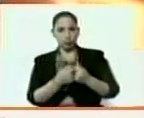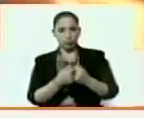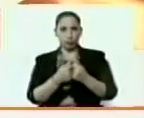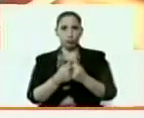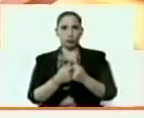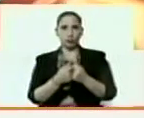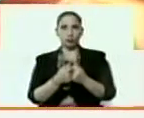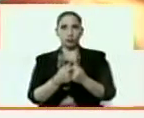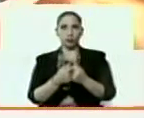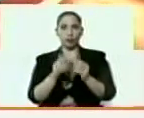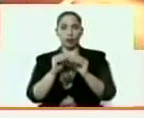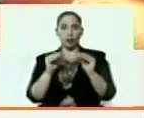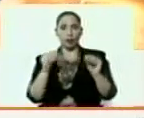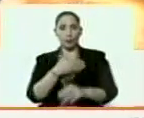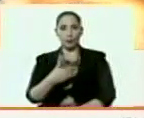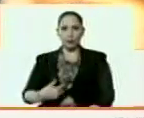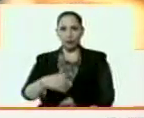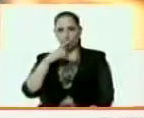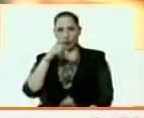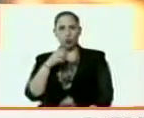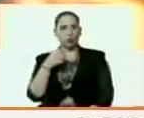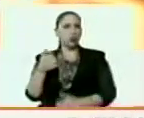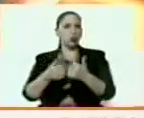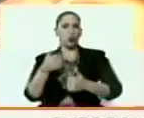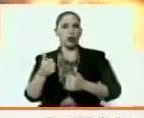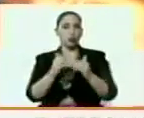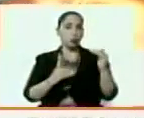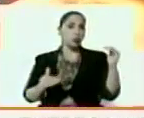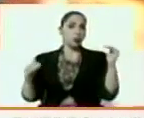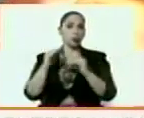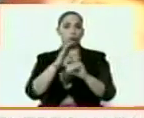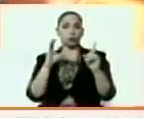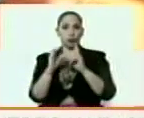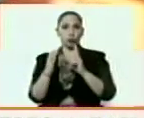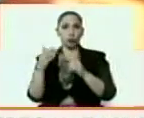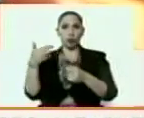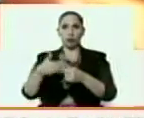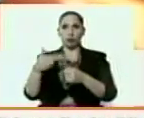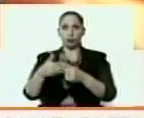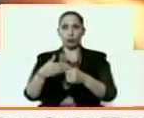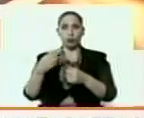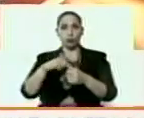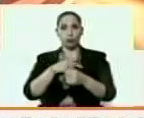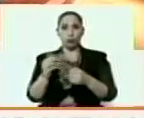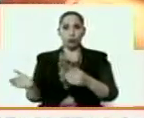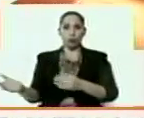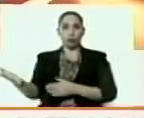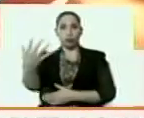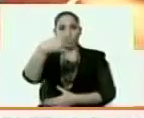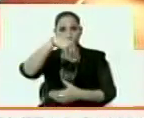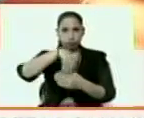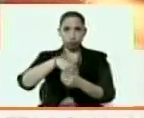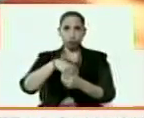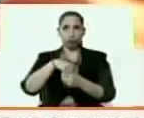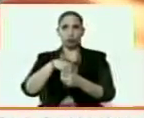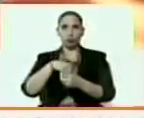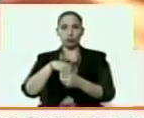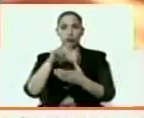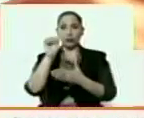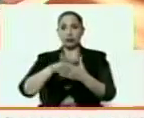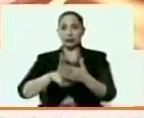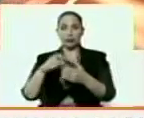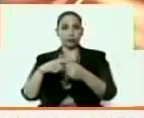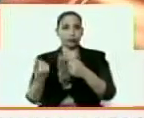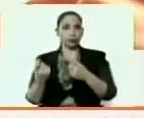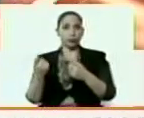crecimiento. El llamado del presidente, ¿cuál ha sido? Superar la cultura rentista, y eso allí nos involucra a todos, sin excepción, a